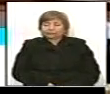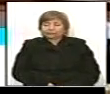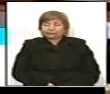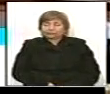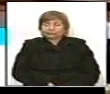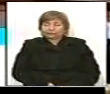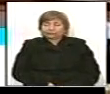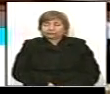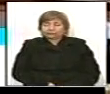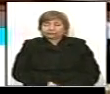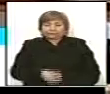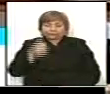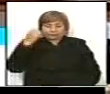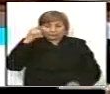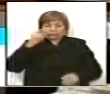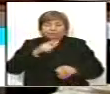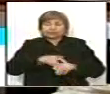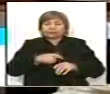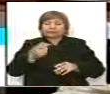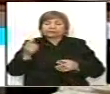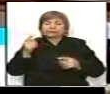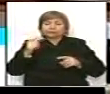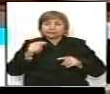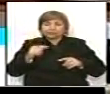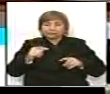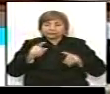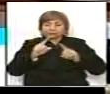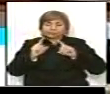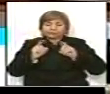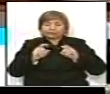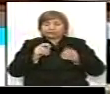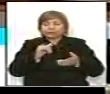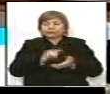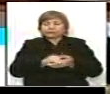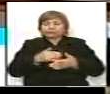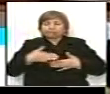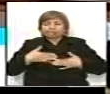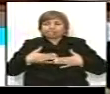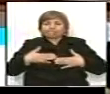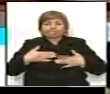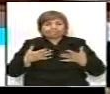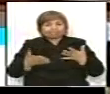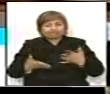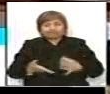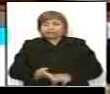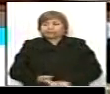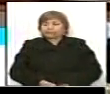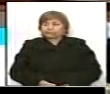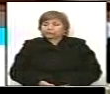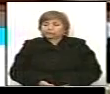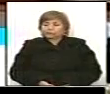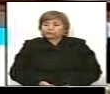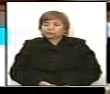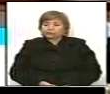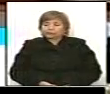Teníamos el viaje en el tiempo. Después vienen preguntas que inspiran.